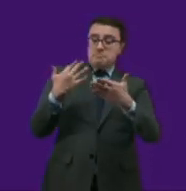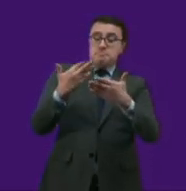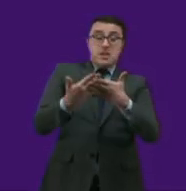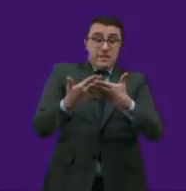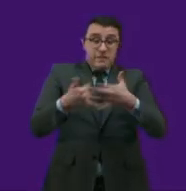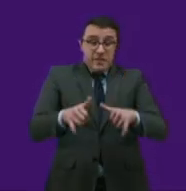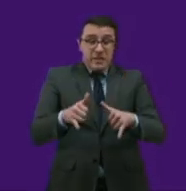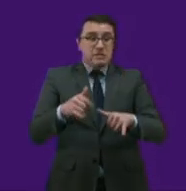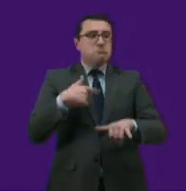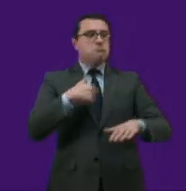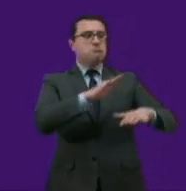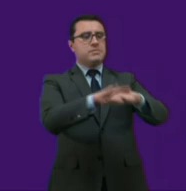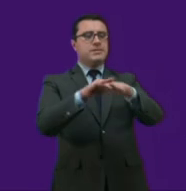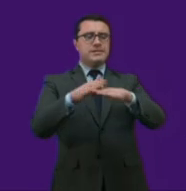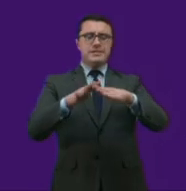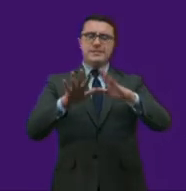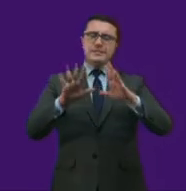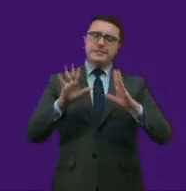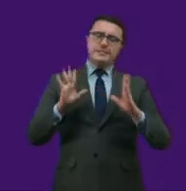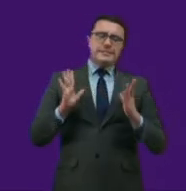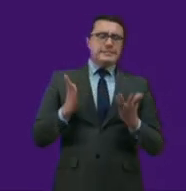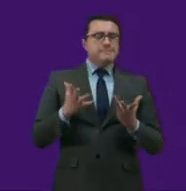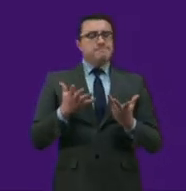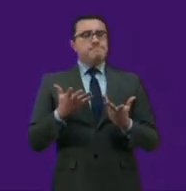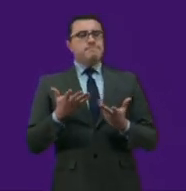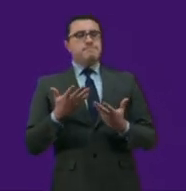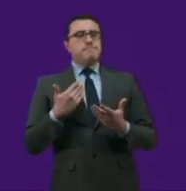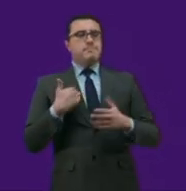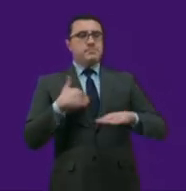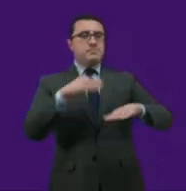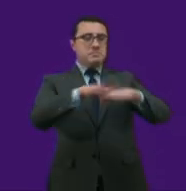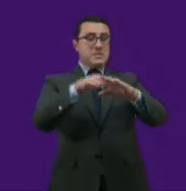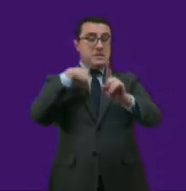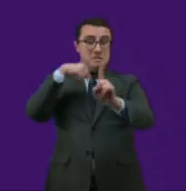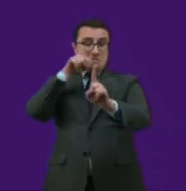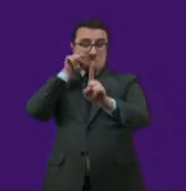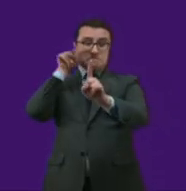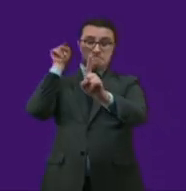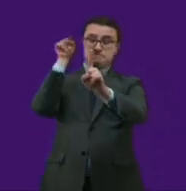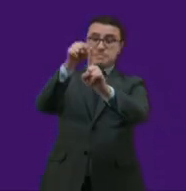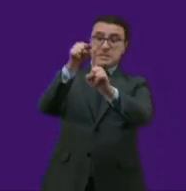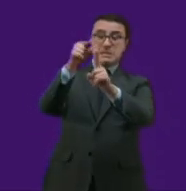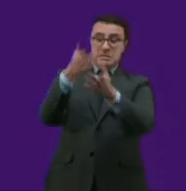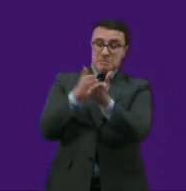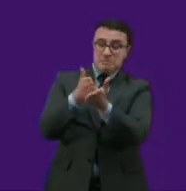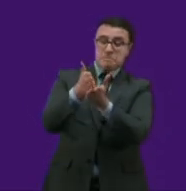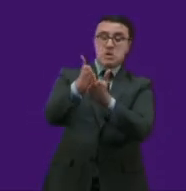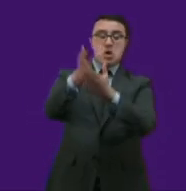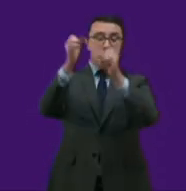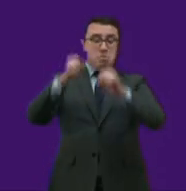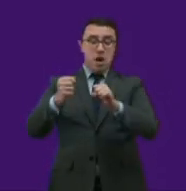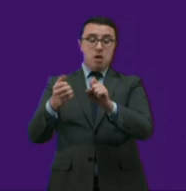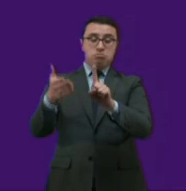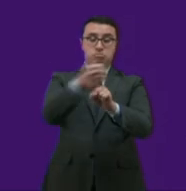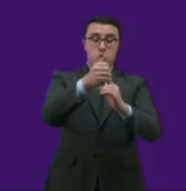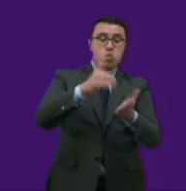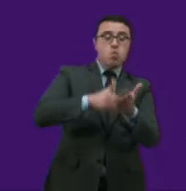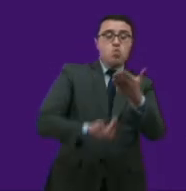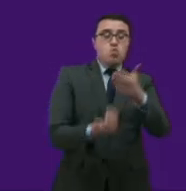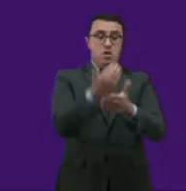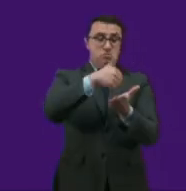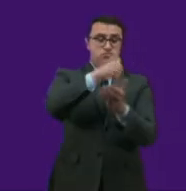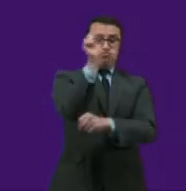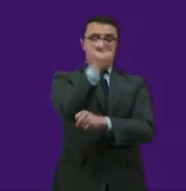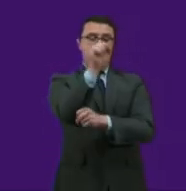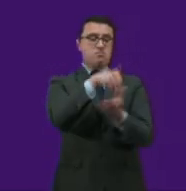decía, hombre, estoy diciendo que estamos haciendo esto propósito junto. Ese propósito no me permite comprar un carro nuevo, ni ese propósito se lo puedo